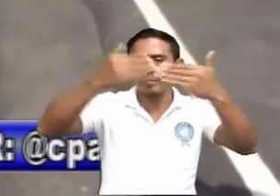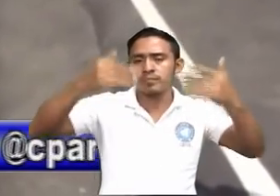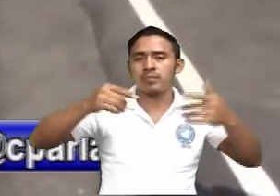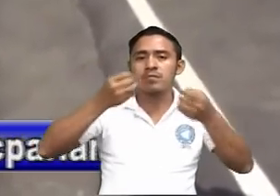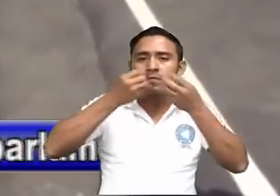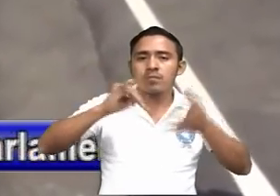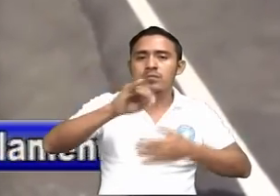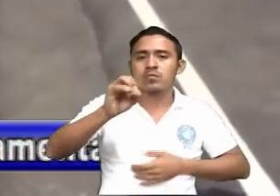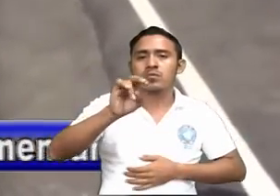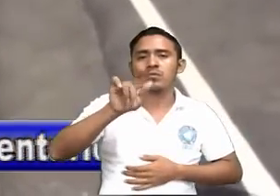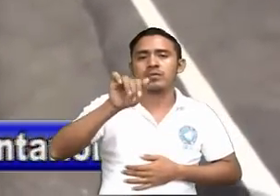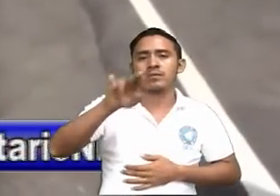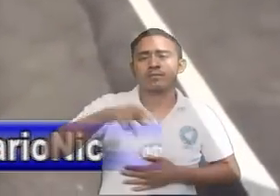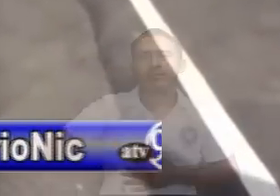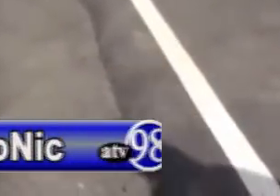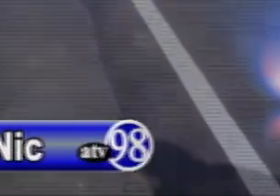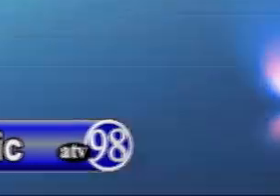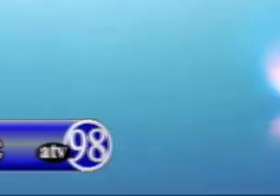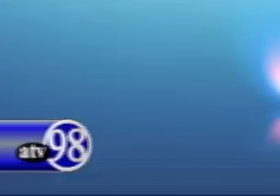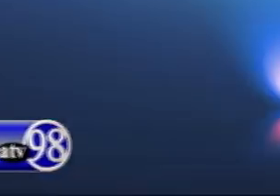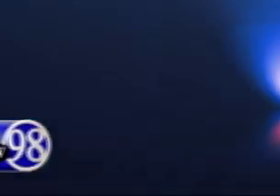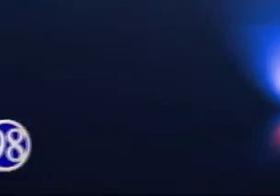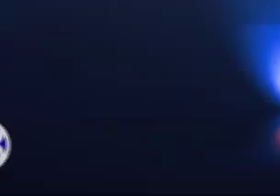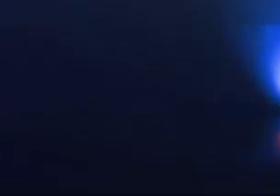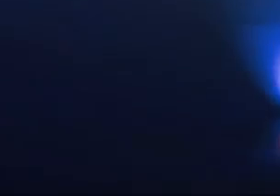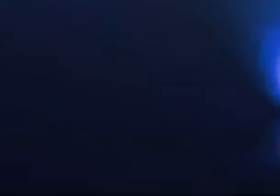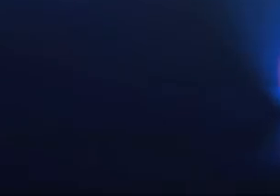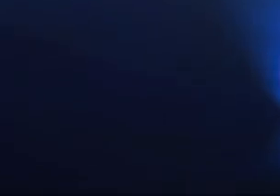informó Jonathan Castro.